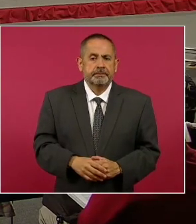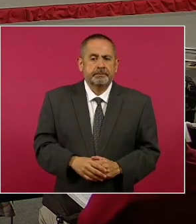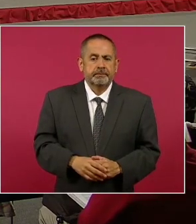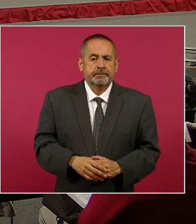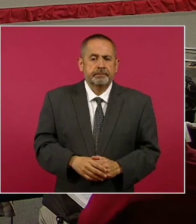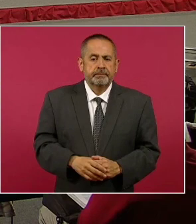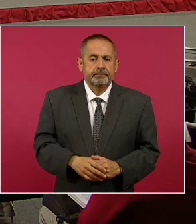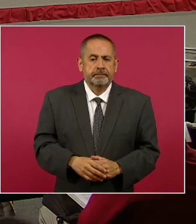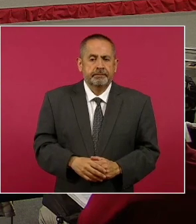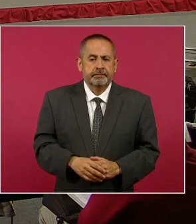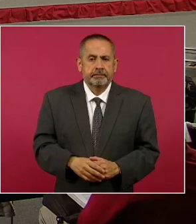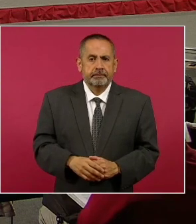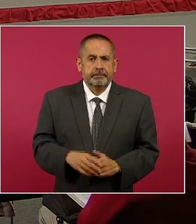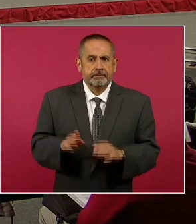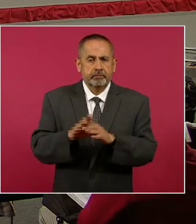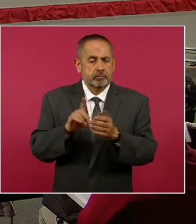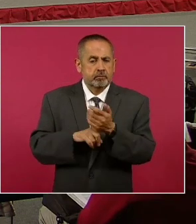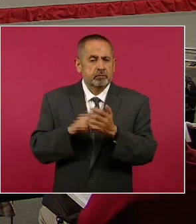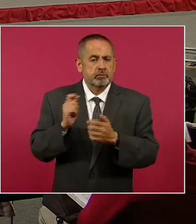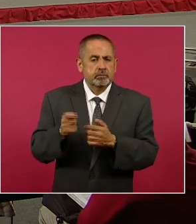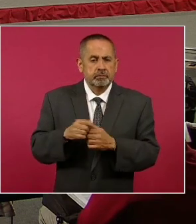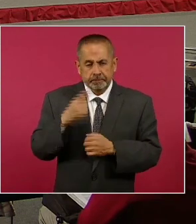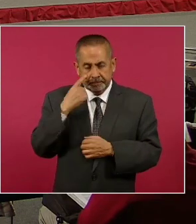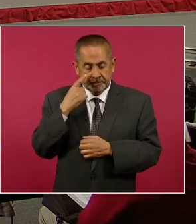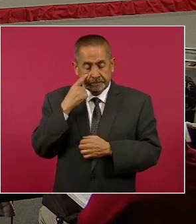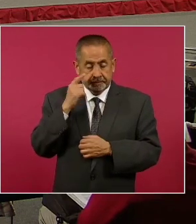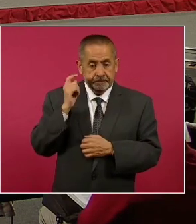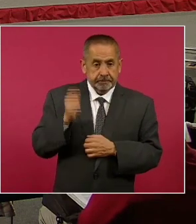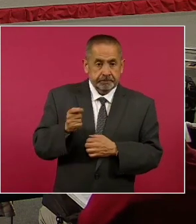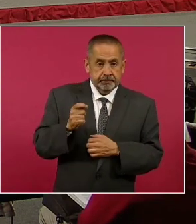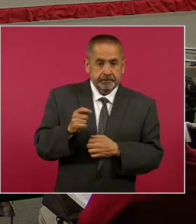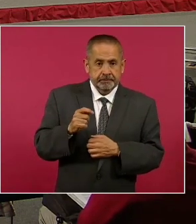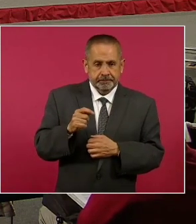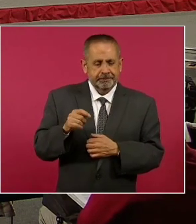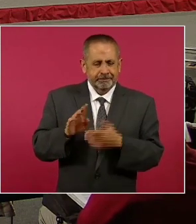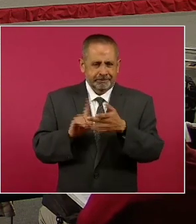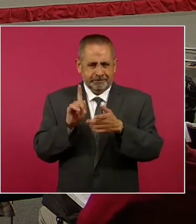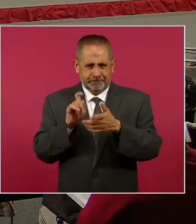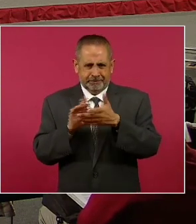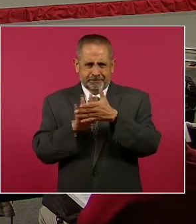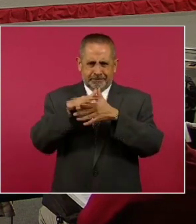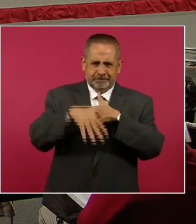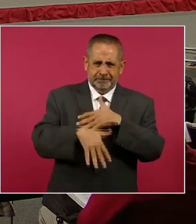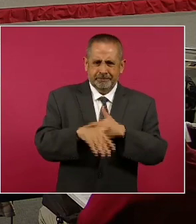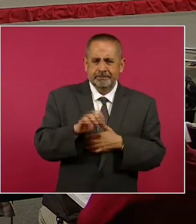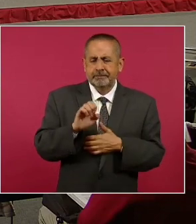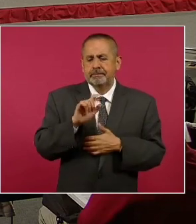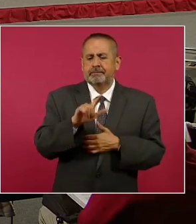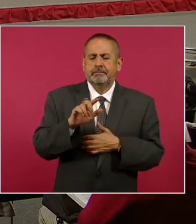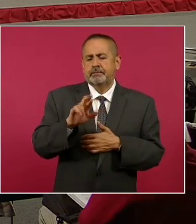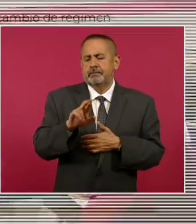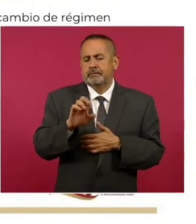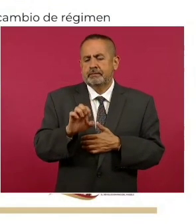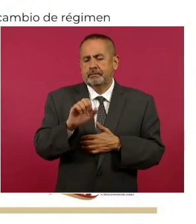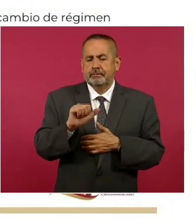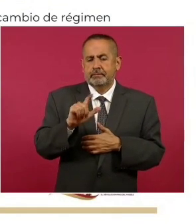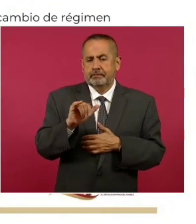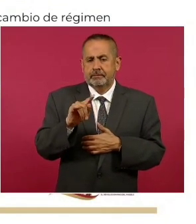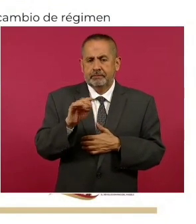Si analizamos en qué consiste el sistema de abastecimiento del Realito, lo constituyen